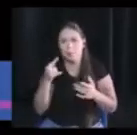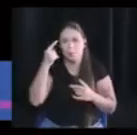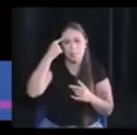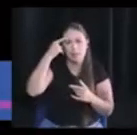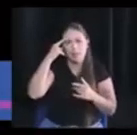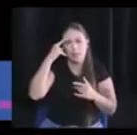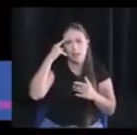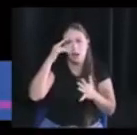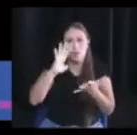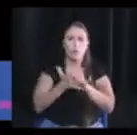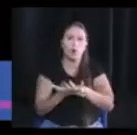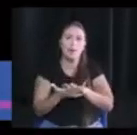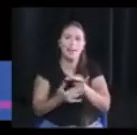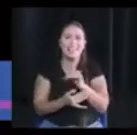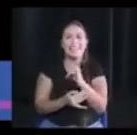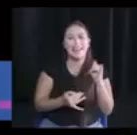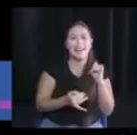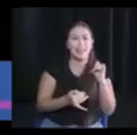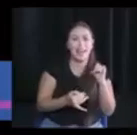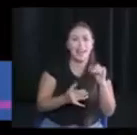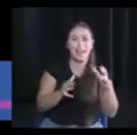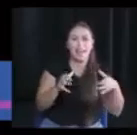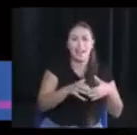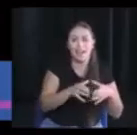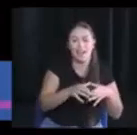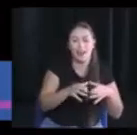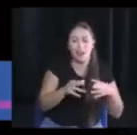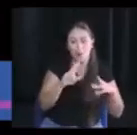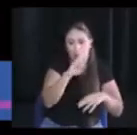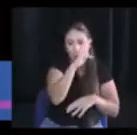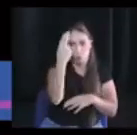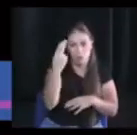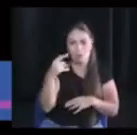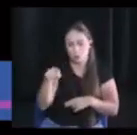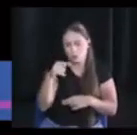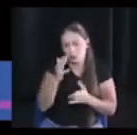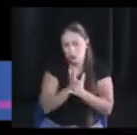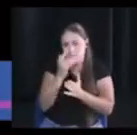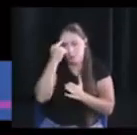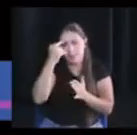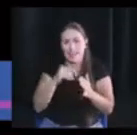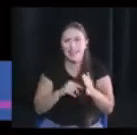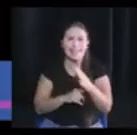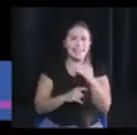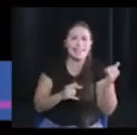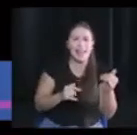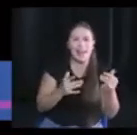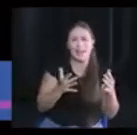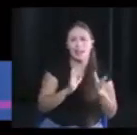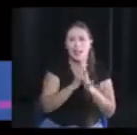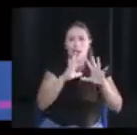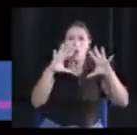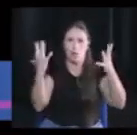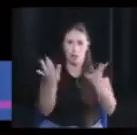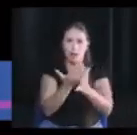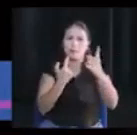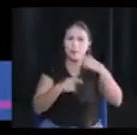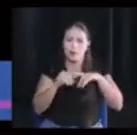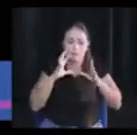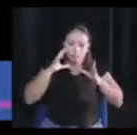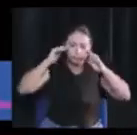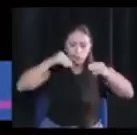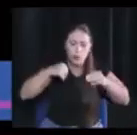la izquierda también uruguaya, o la izquierda en general. Vos has pensado la izquierda siempre en términos globales, pero también